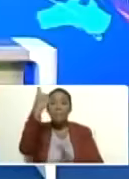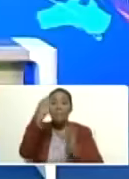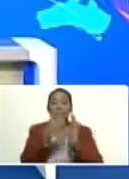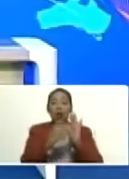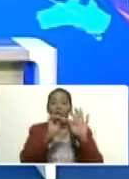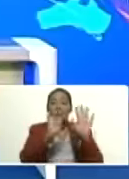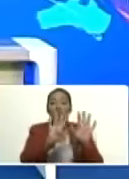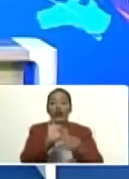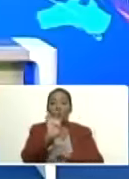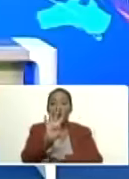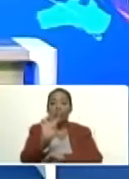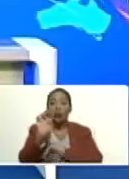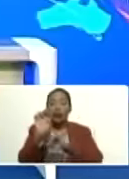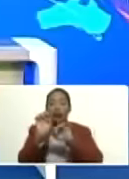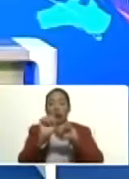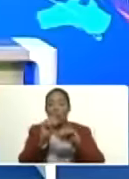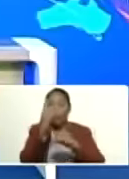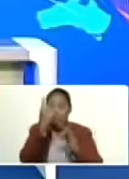1492,